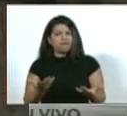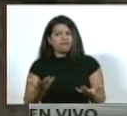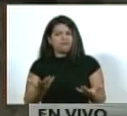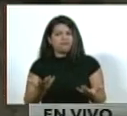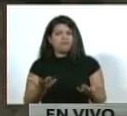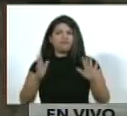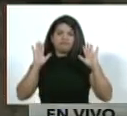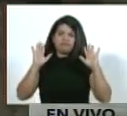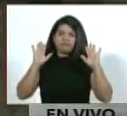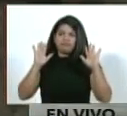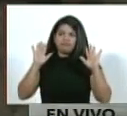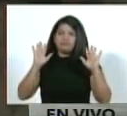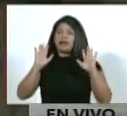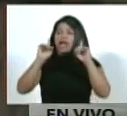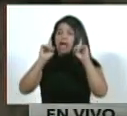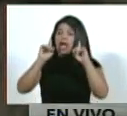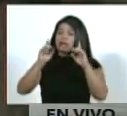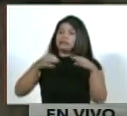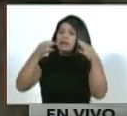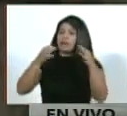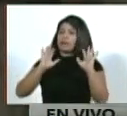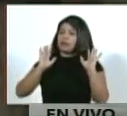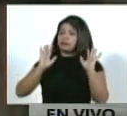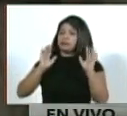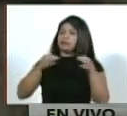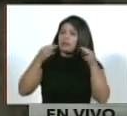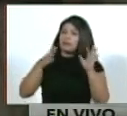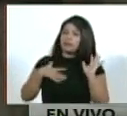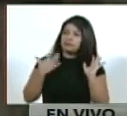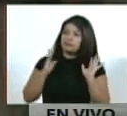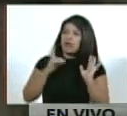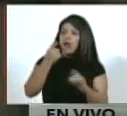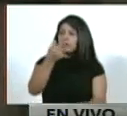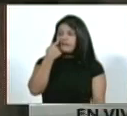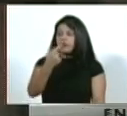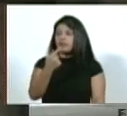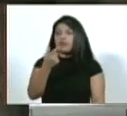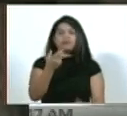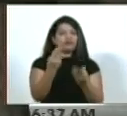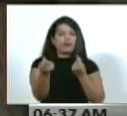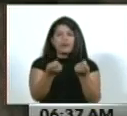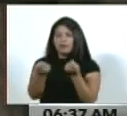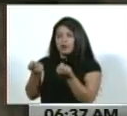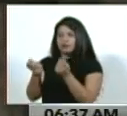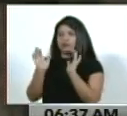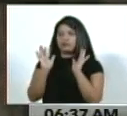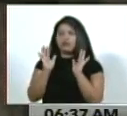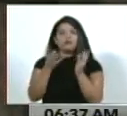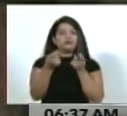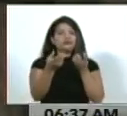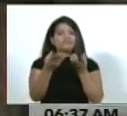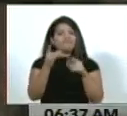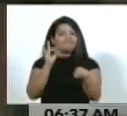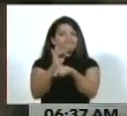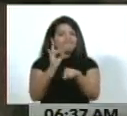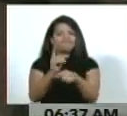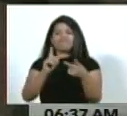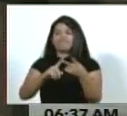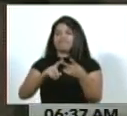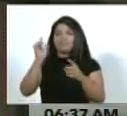Bueno, siempre, pues. Allí, la manipulación, el engaño, la